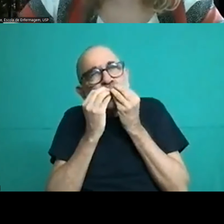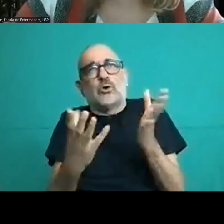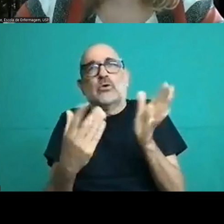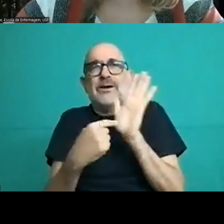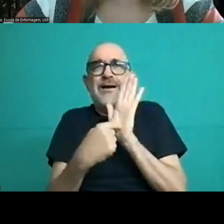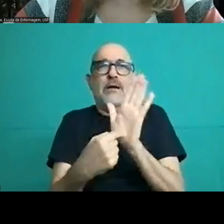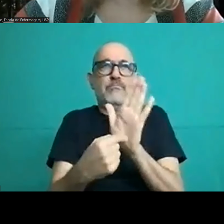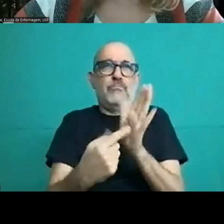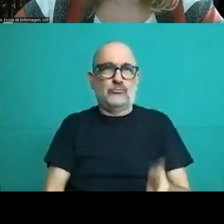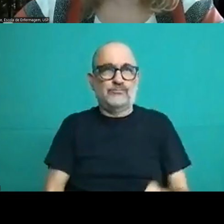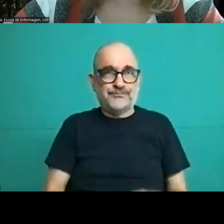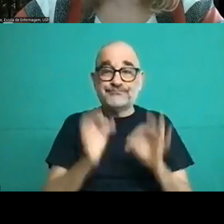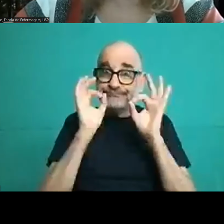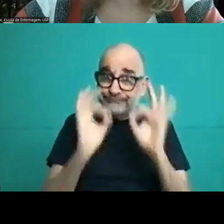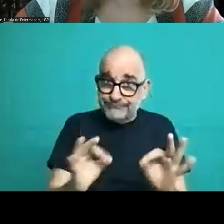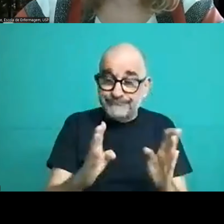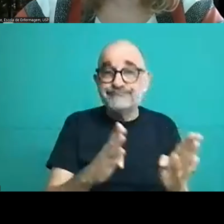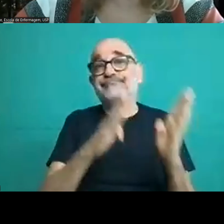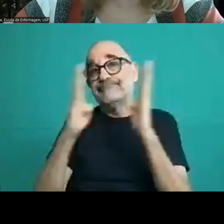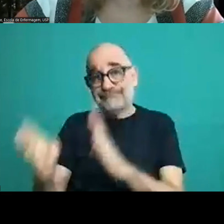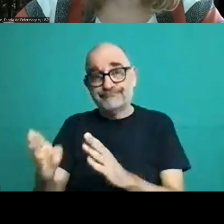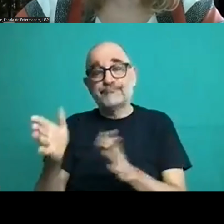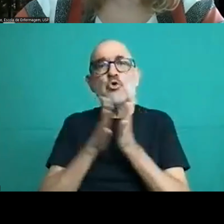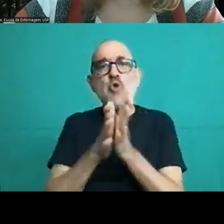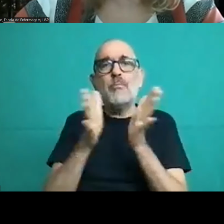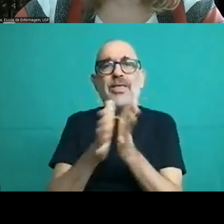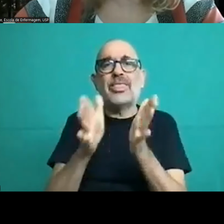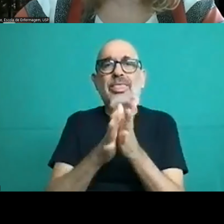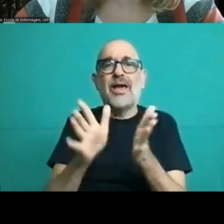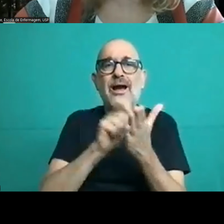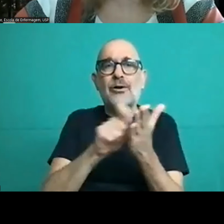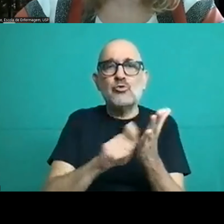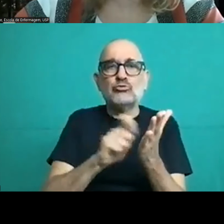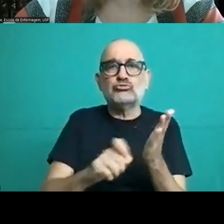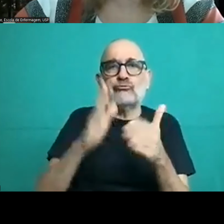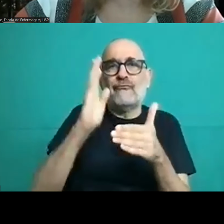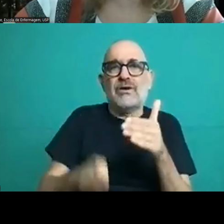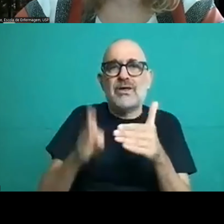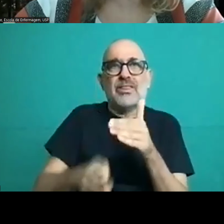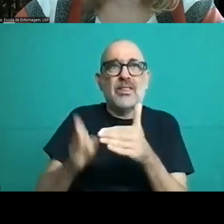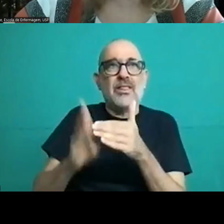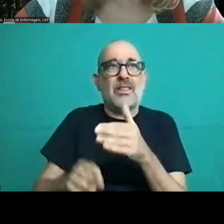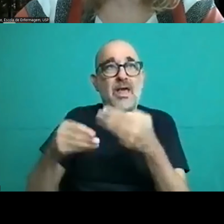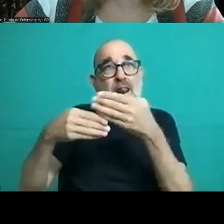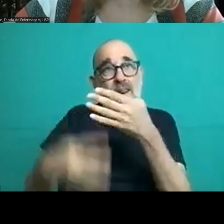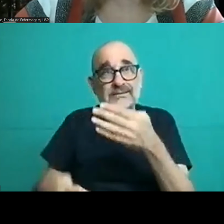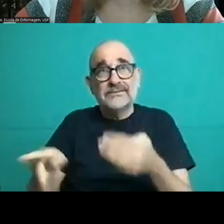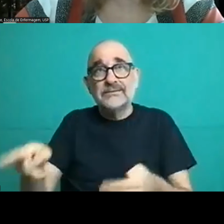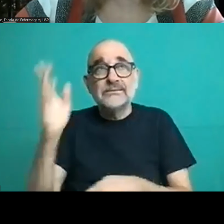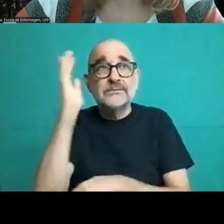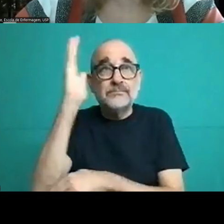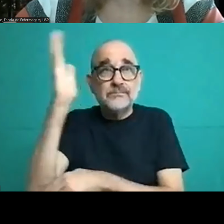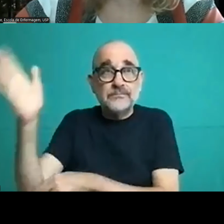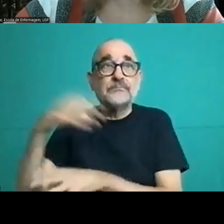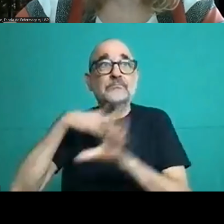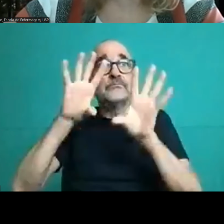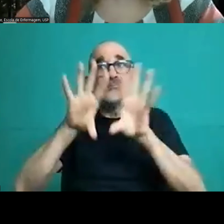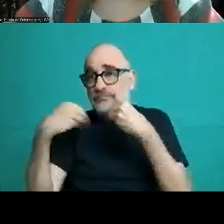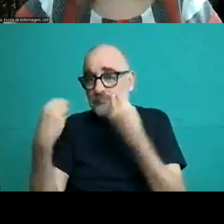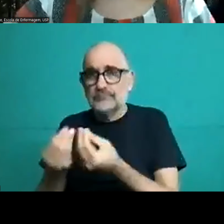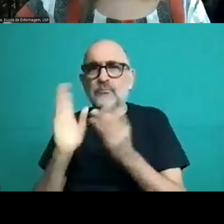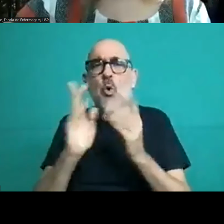finales de los panelistas. Vamos a, en el mismo orden inicial, ahora con